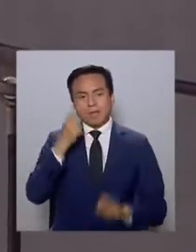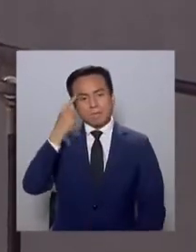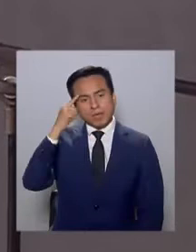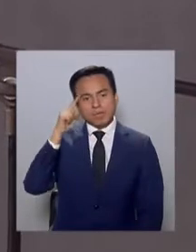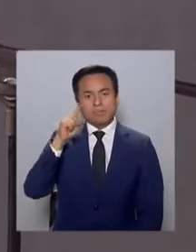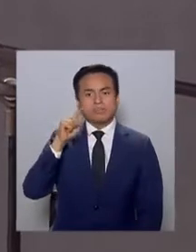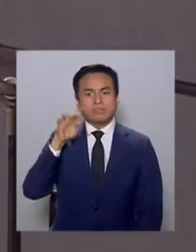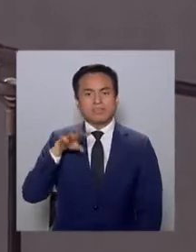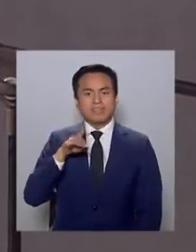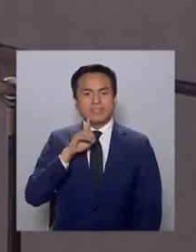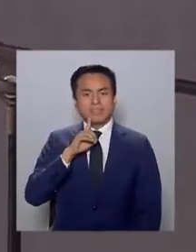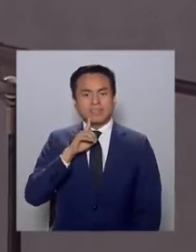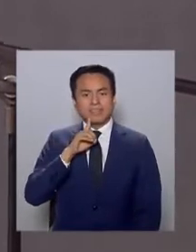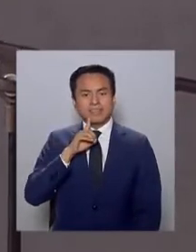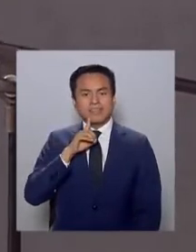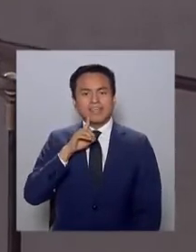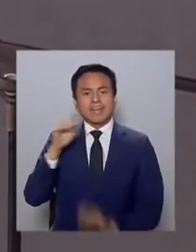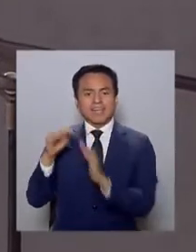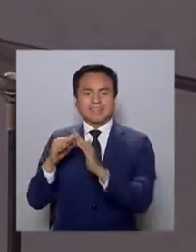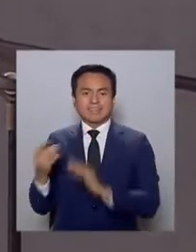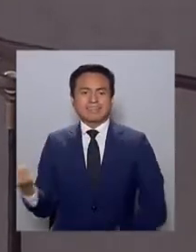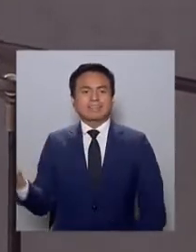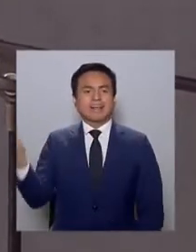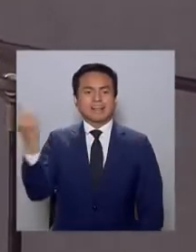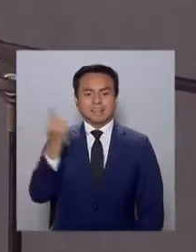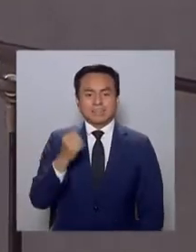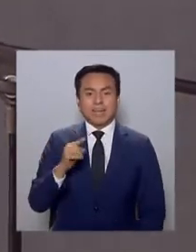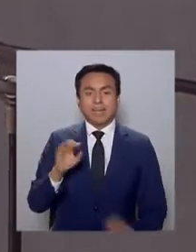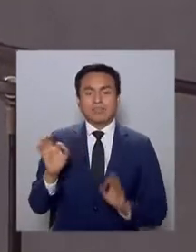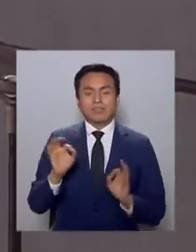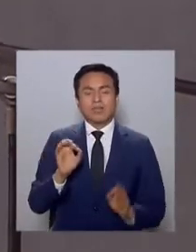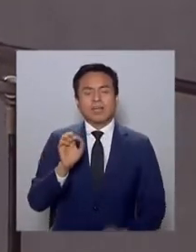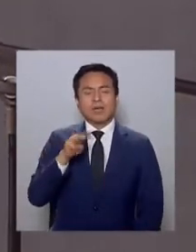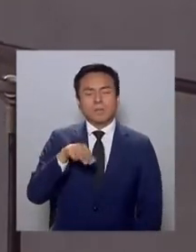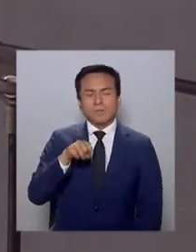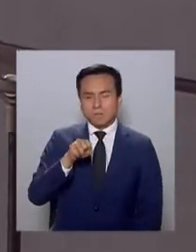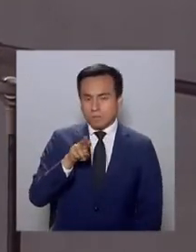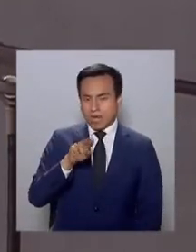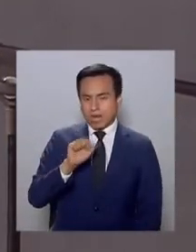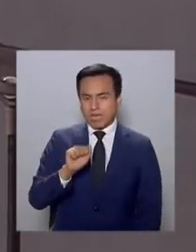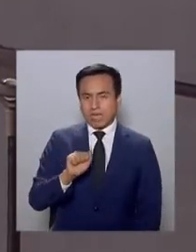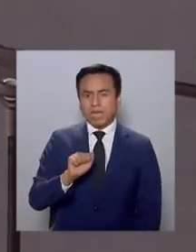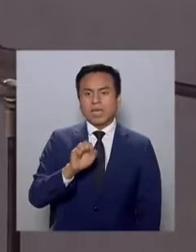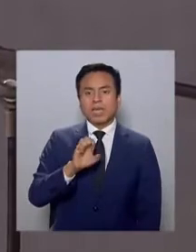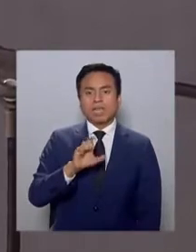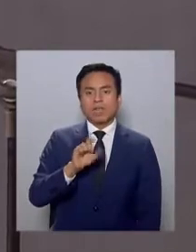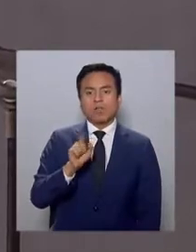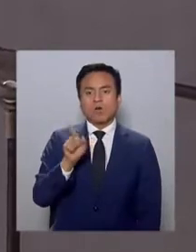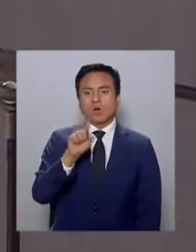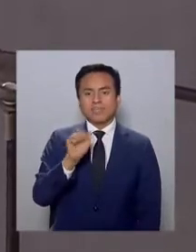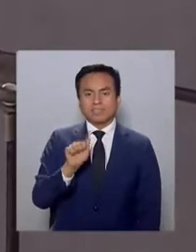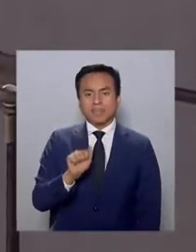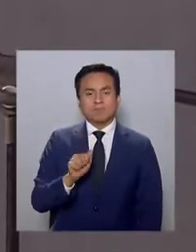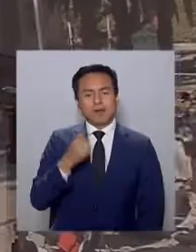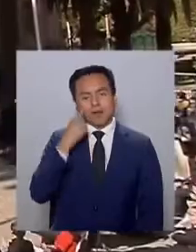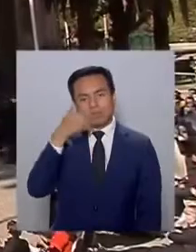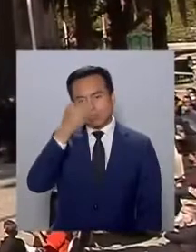ya tiene ganas de salir de su casa, a doña María Eloísa Rojas Corradi, más conocida como Maisa.